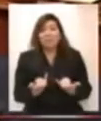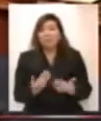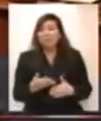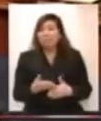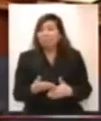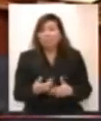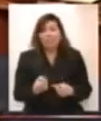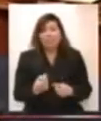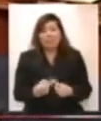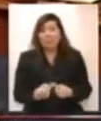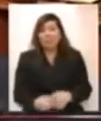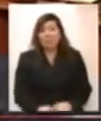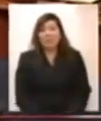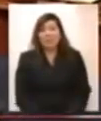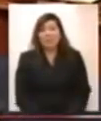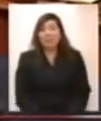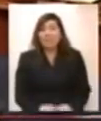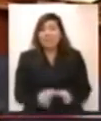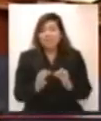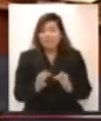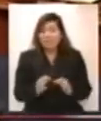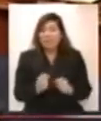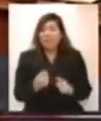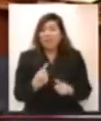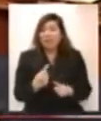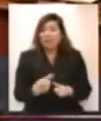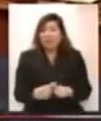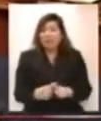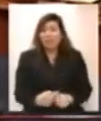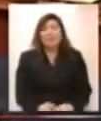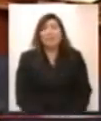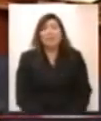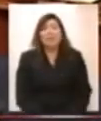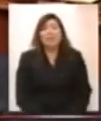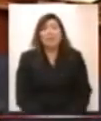estaremos incurriendo en una exageración. Si se exonera